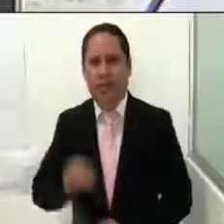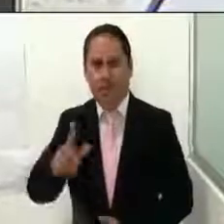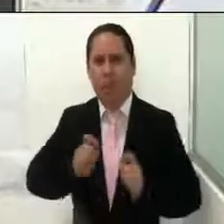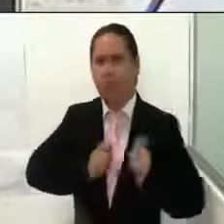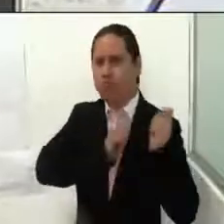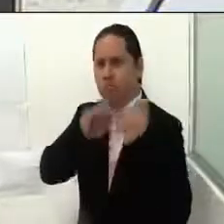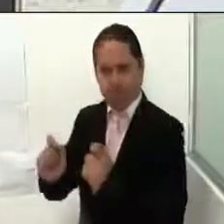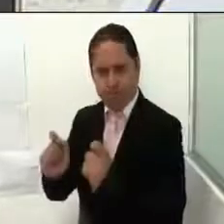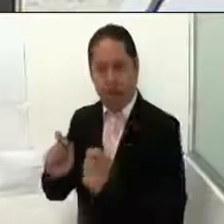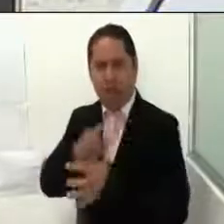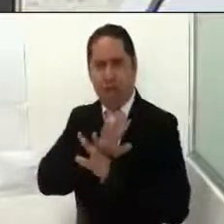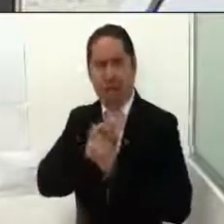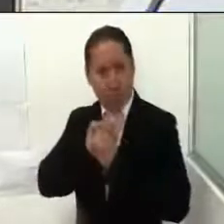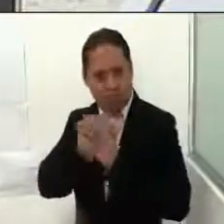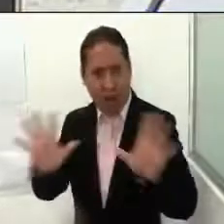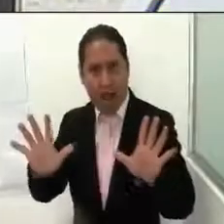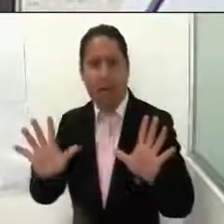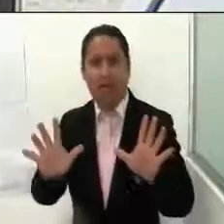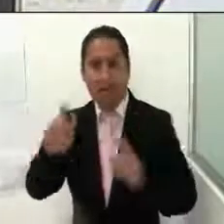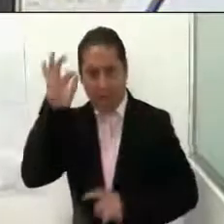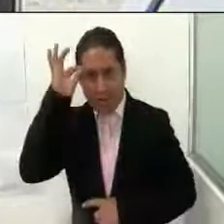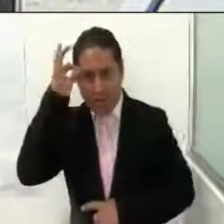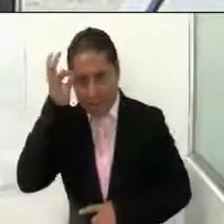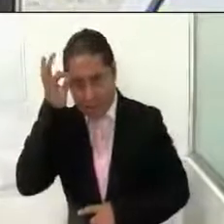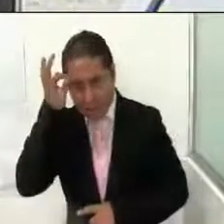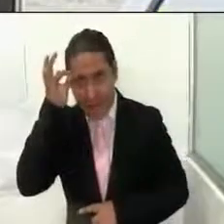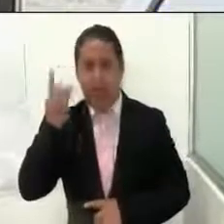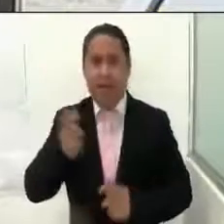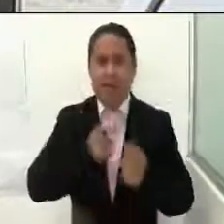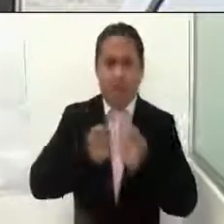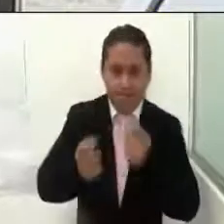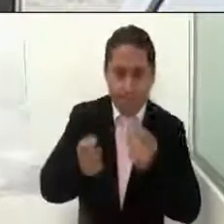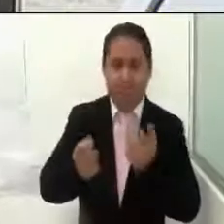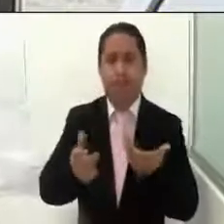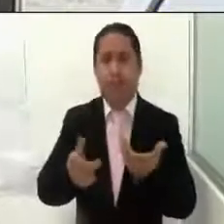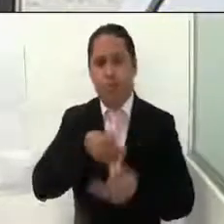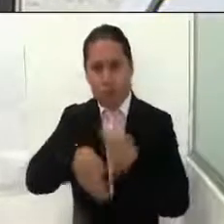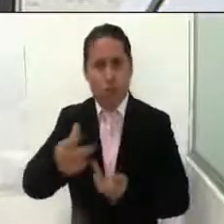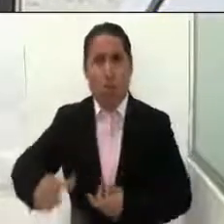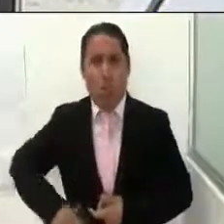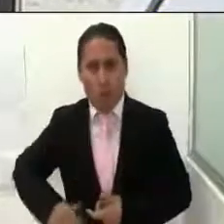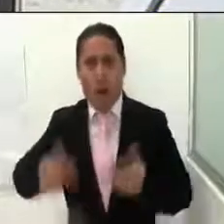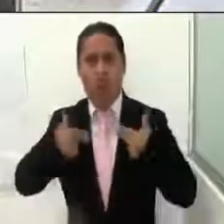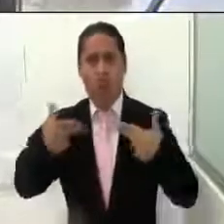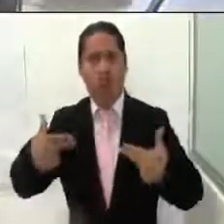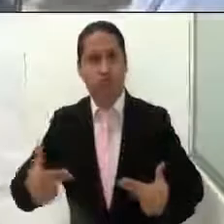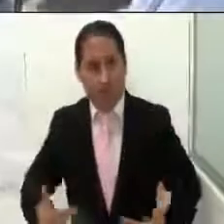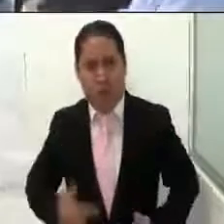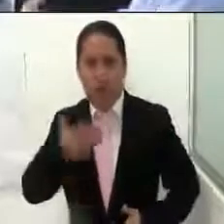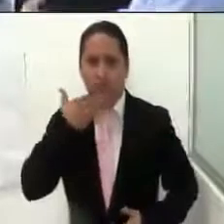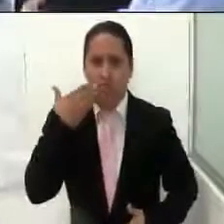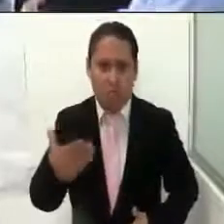de servir en un marco de políticas públicas eficaces y humanitarias hemos implementado